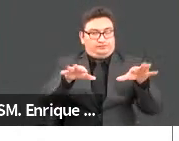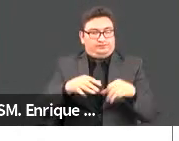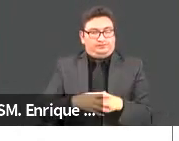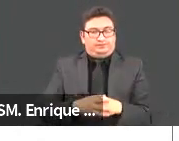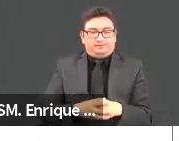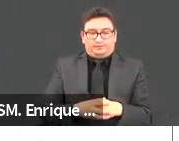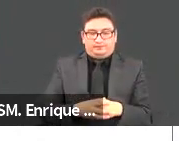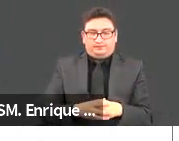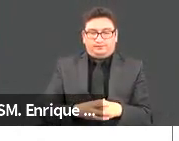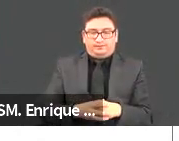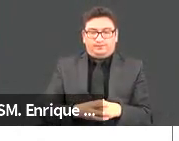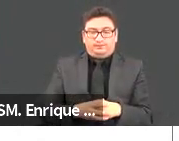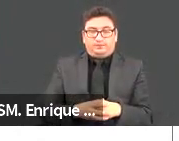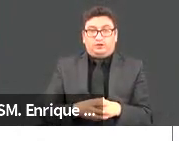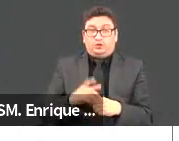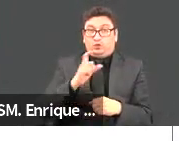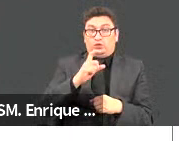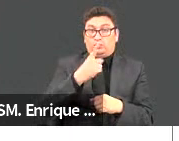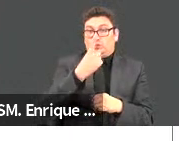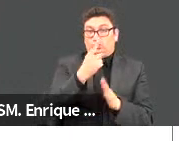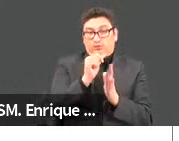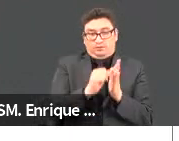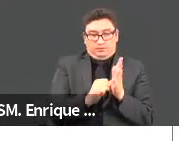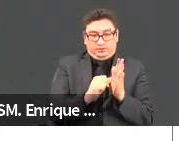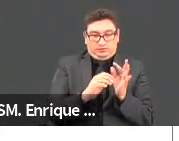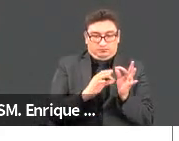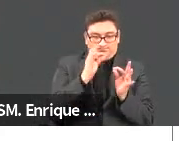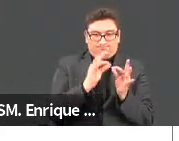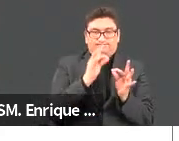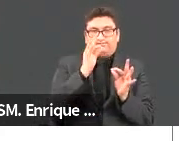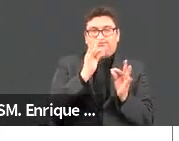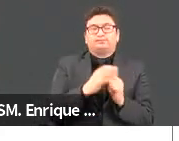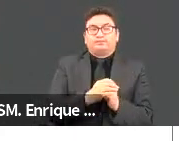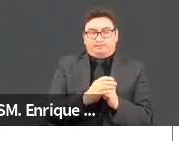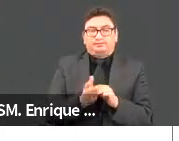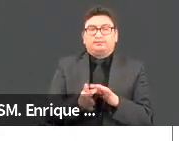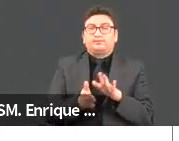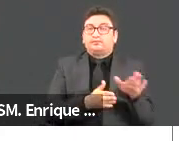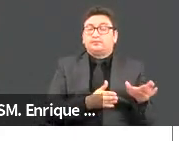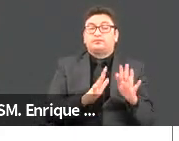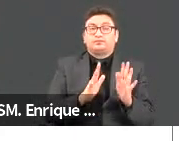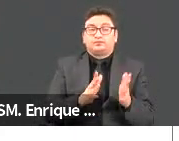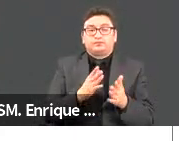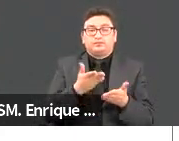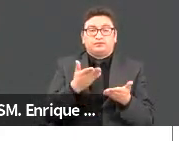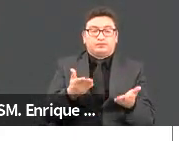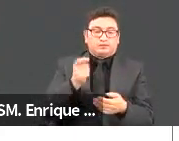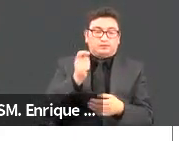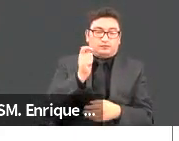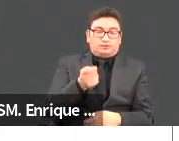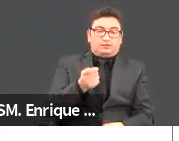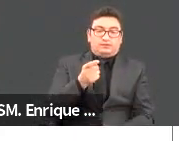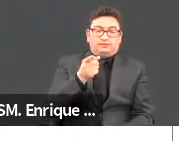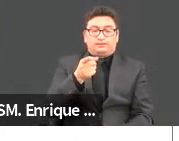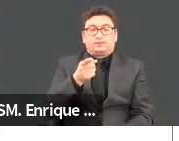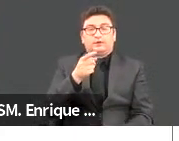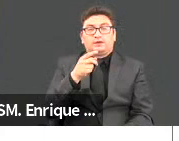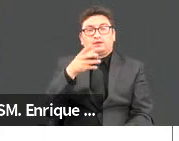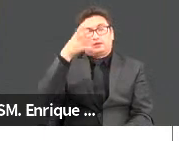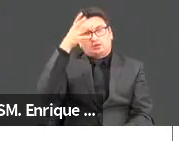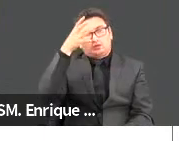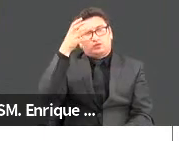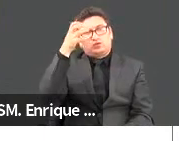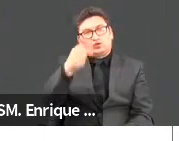¿correcto? Al cierre del mes respectivo. Ahora vamos a entrar a ver rápidamente el concepto